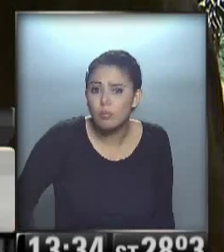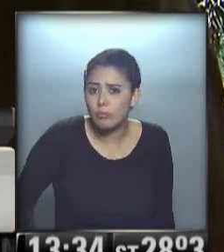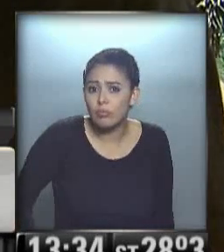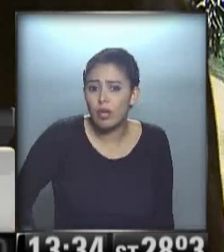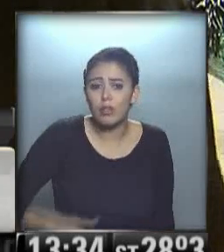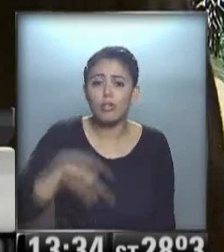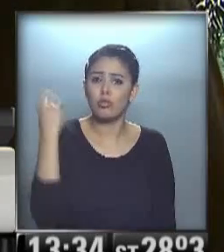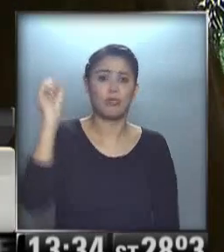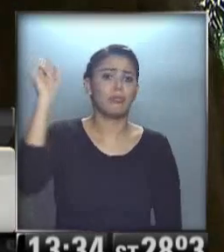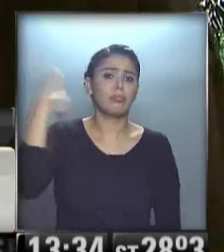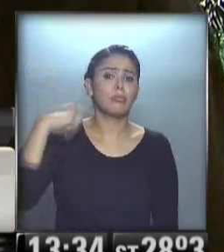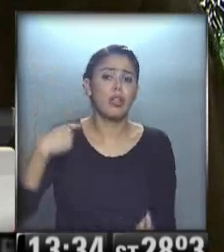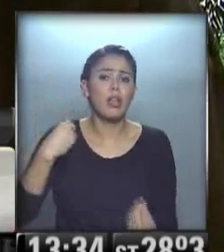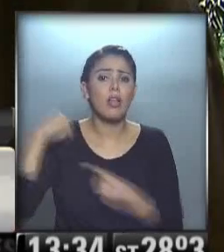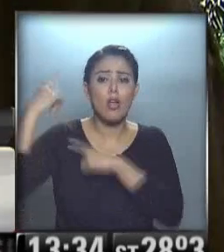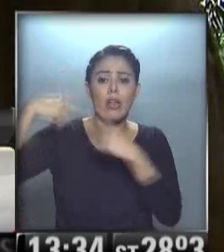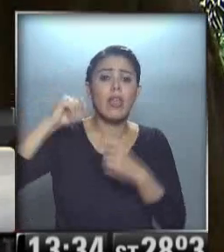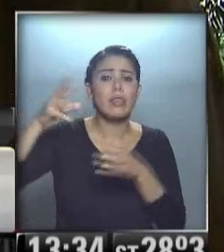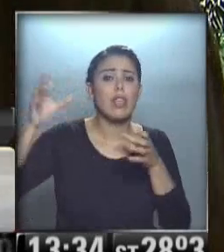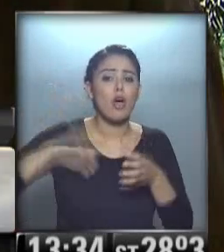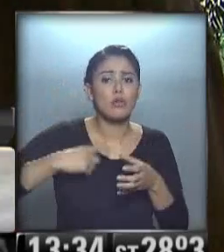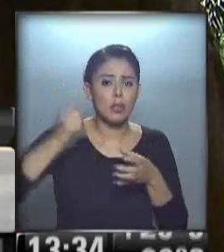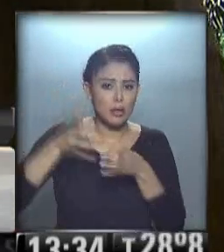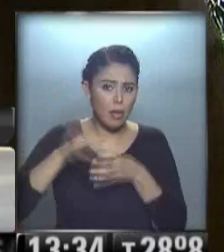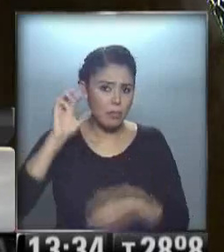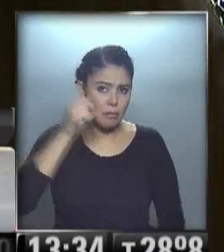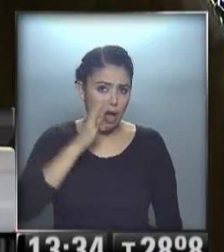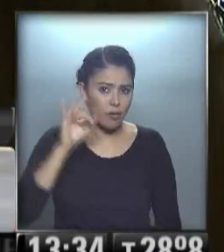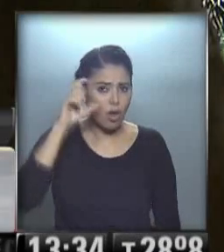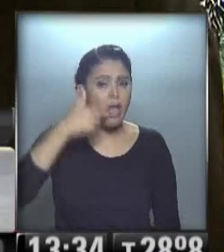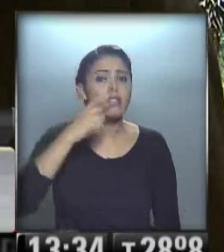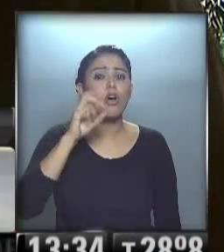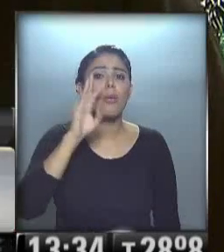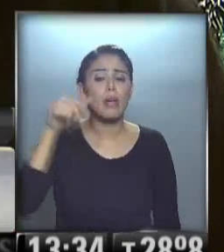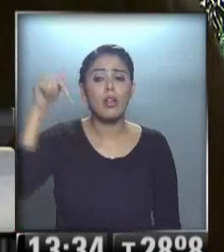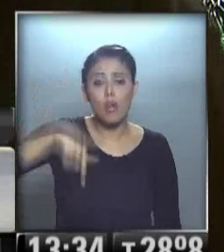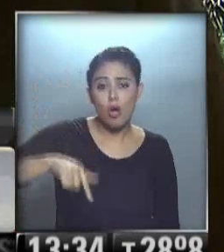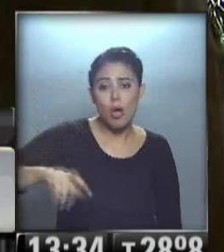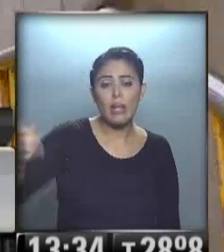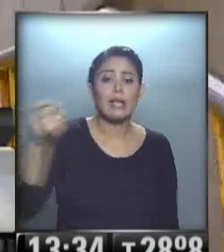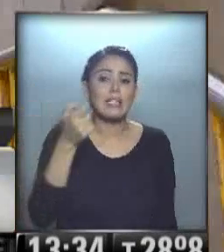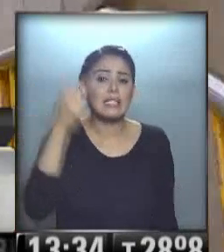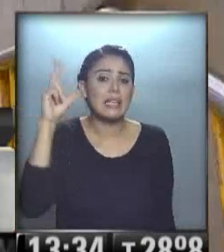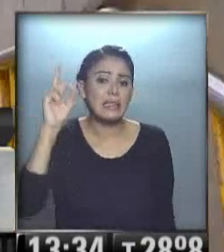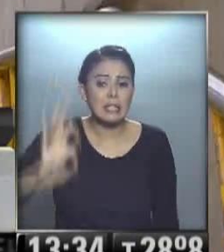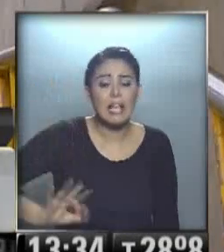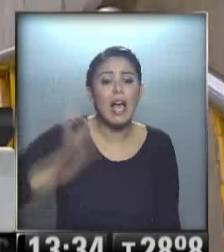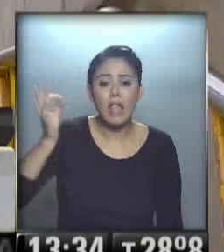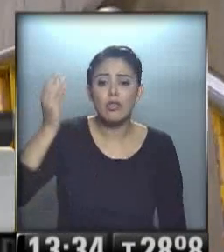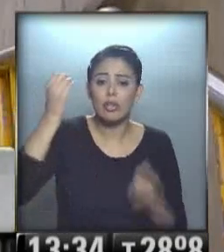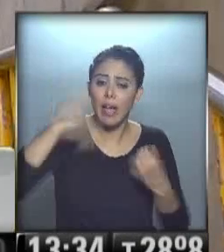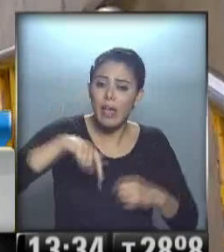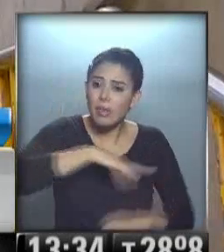vengando de nosotros por ser herederos de la obra social de Pablo Escobar. Hoy, 29 años después, casi 30, de haber construido el